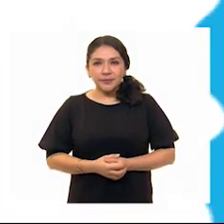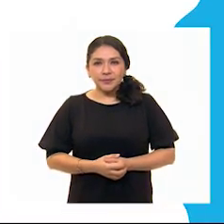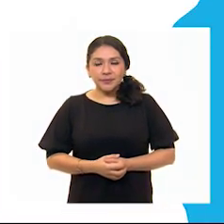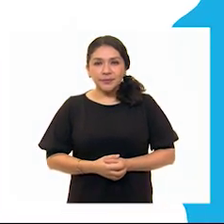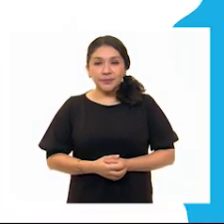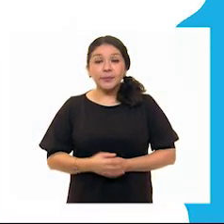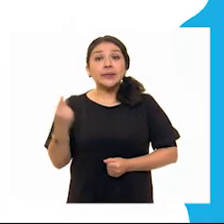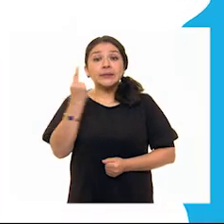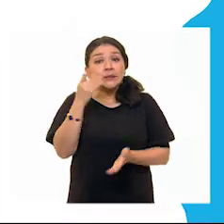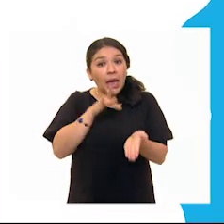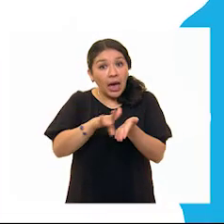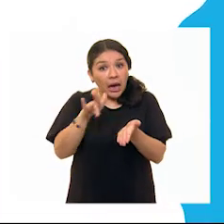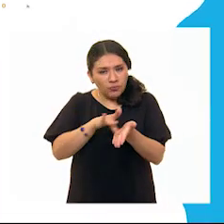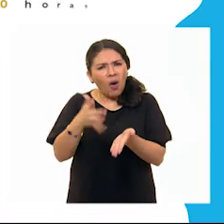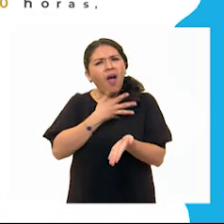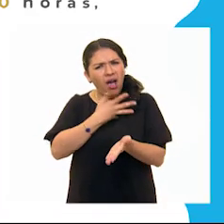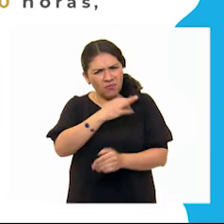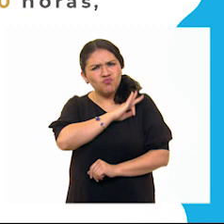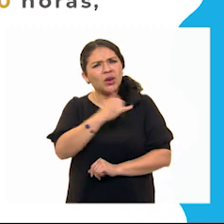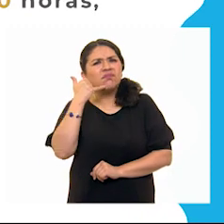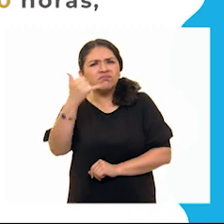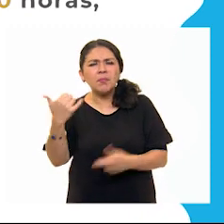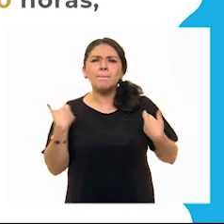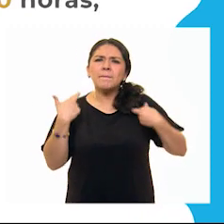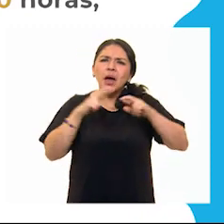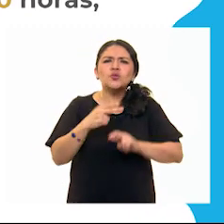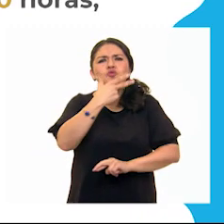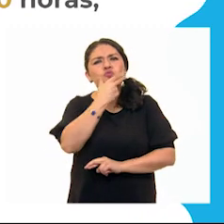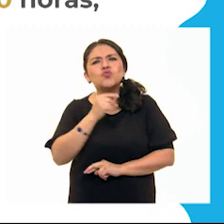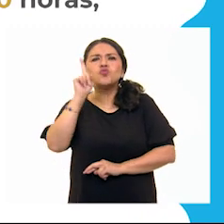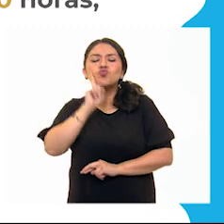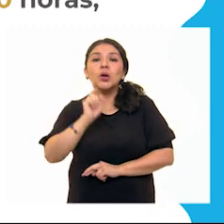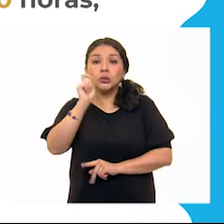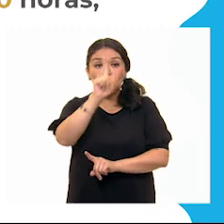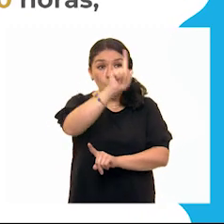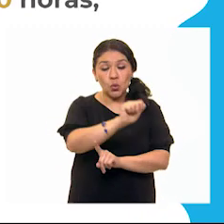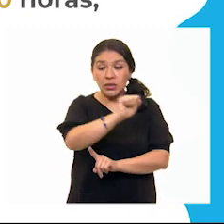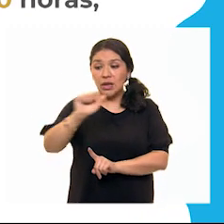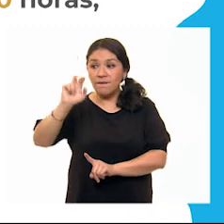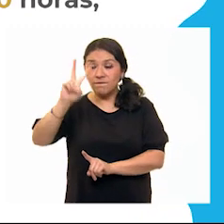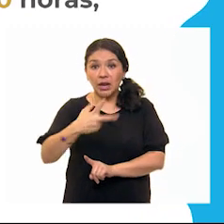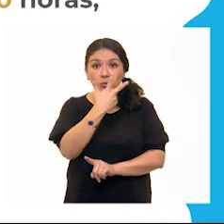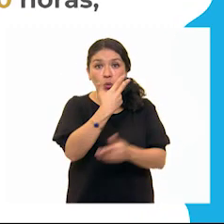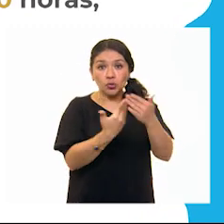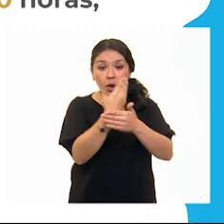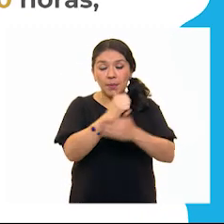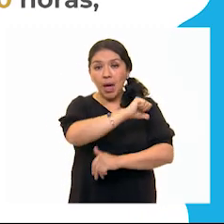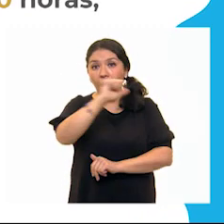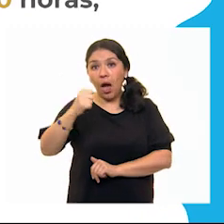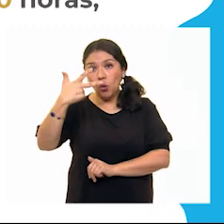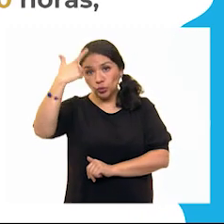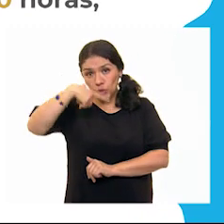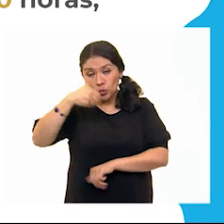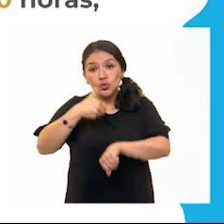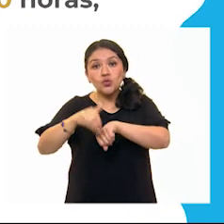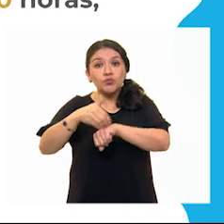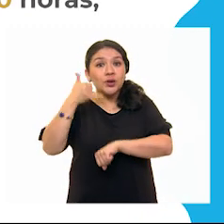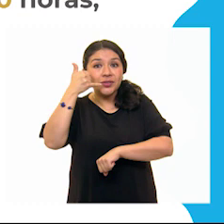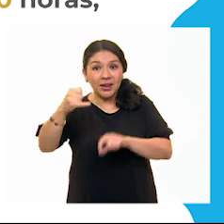Para apoyo pedagógico, hay maestras y maestros de lunes a viernes de 8 a 20 horas en el teléfono